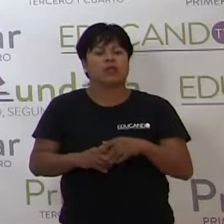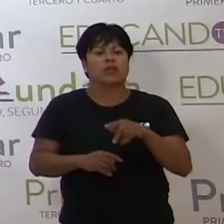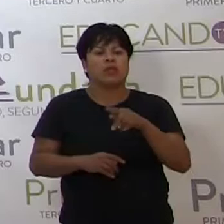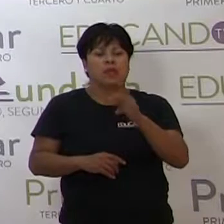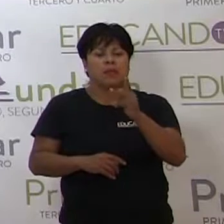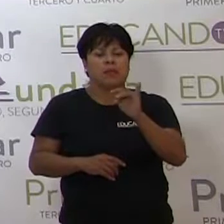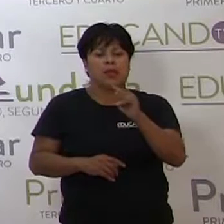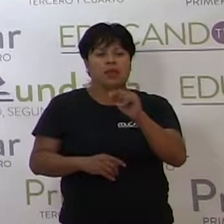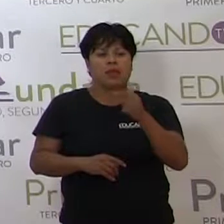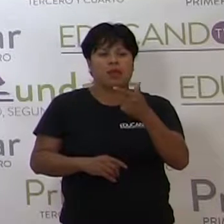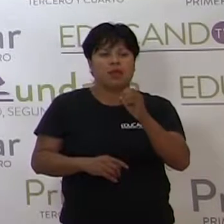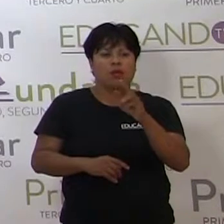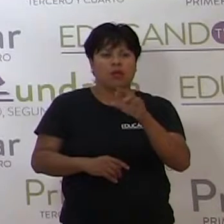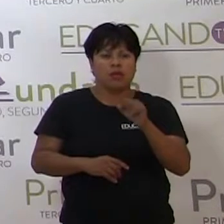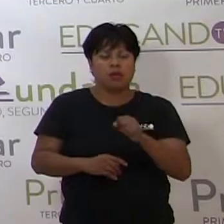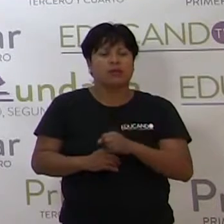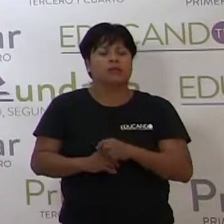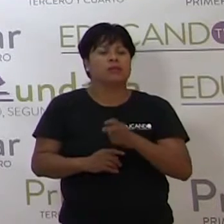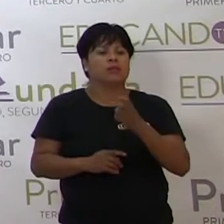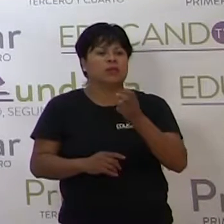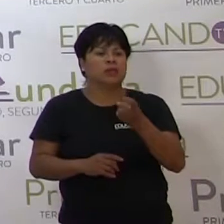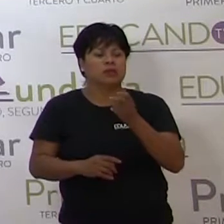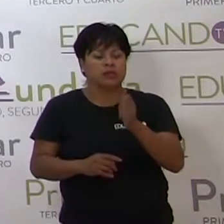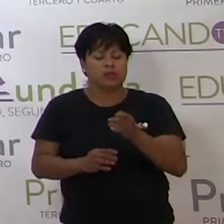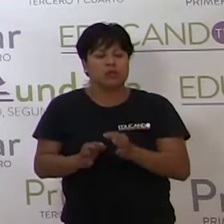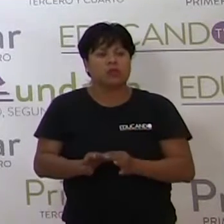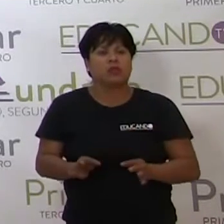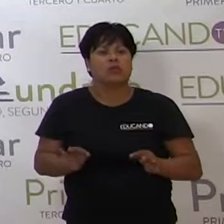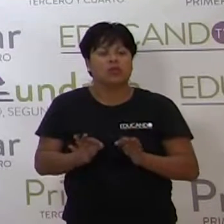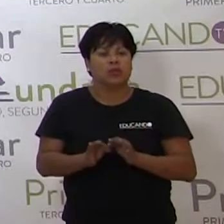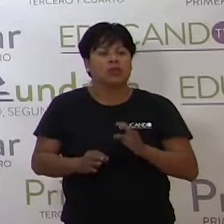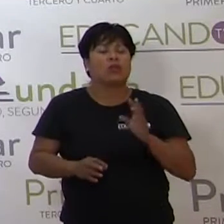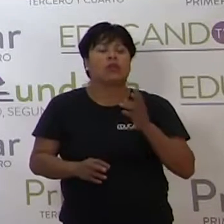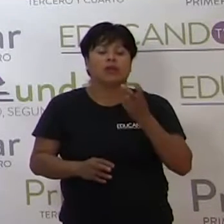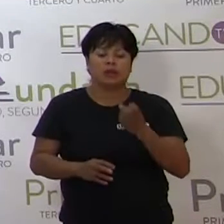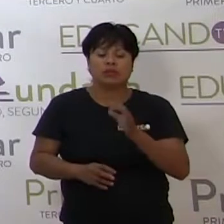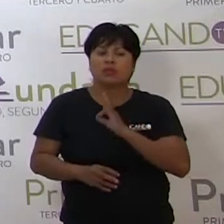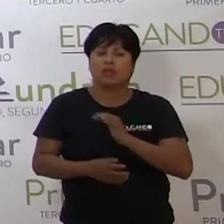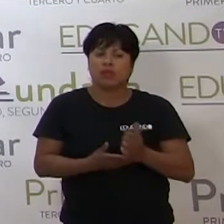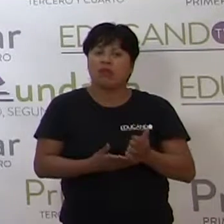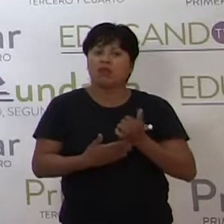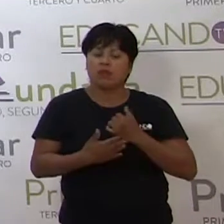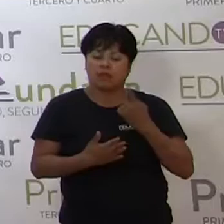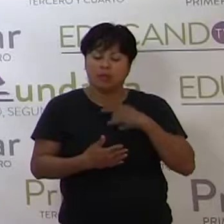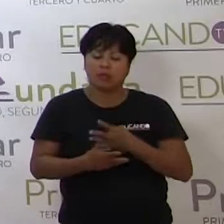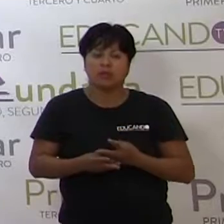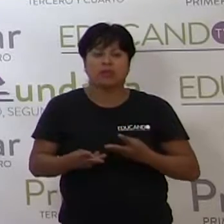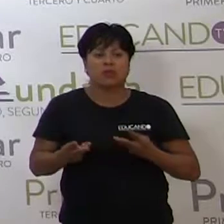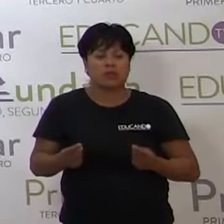de Pitágoras, que es muy importante, nos ha podido ayudar a